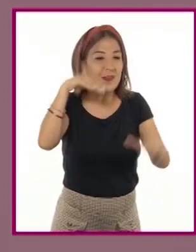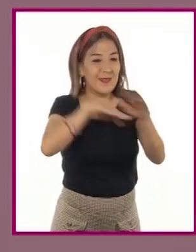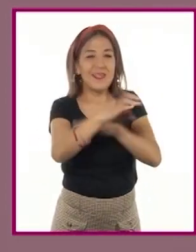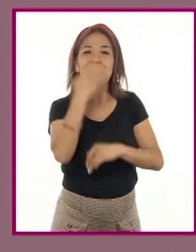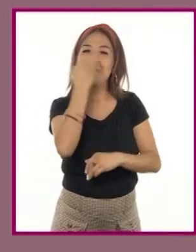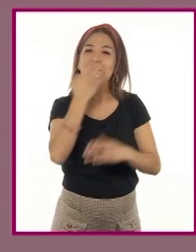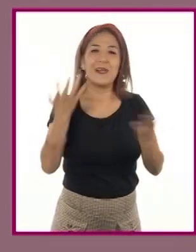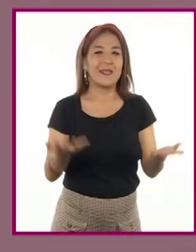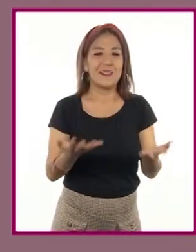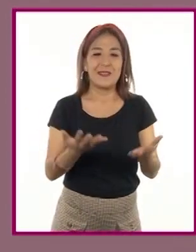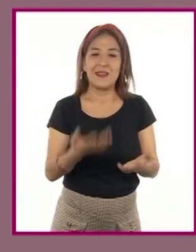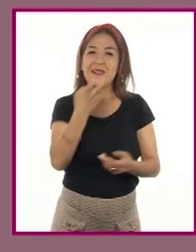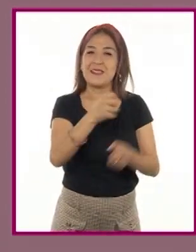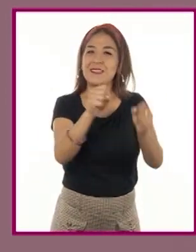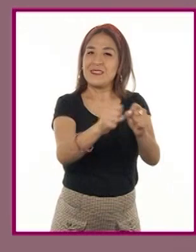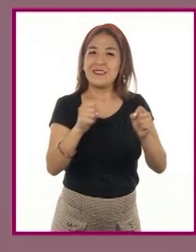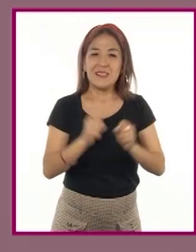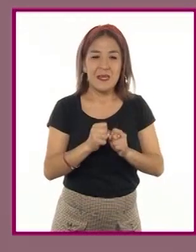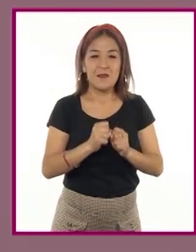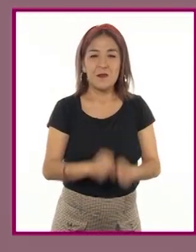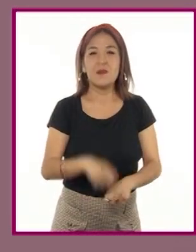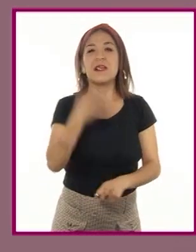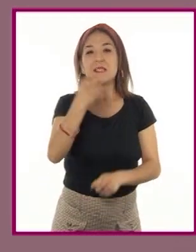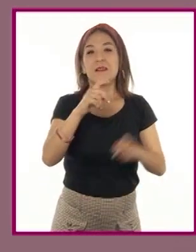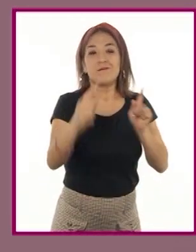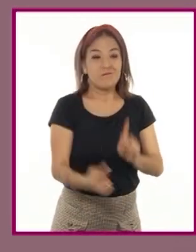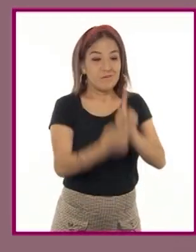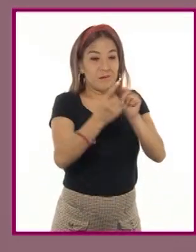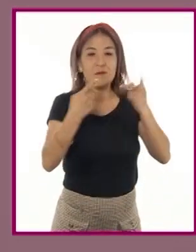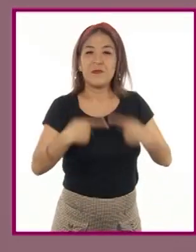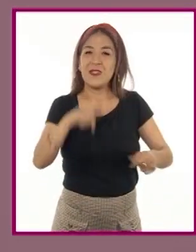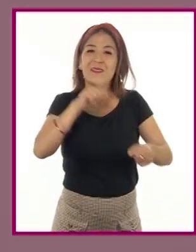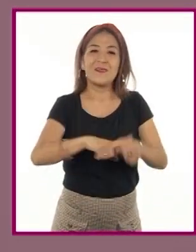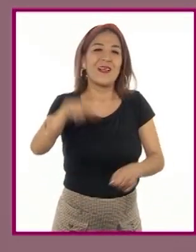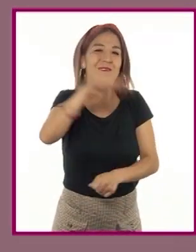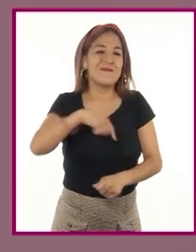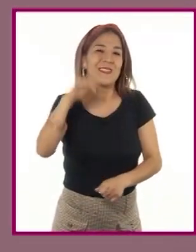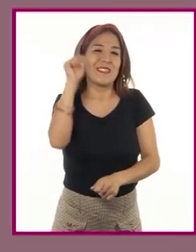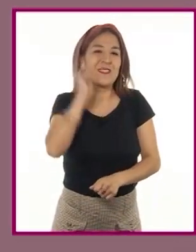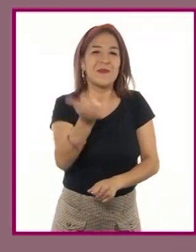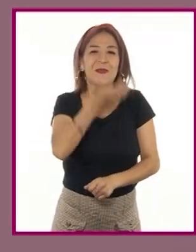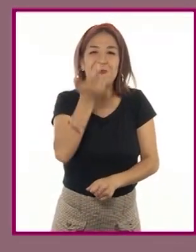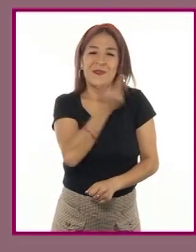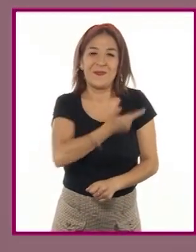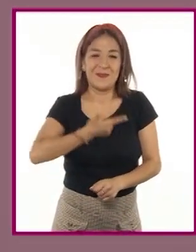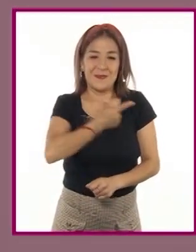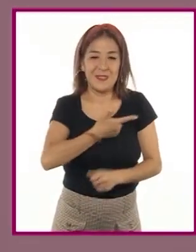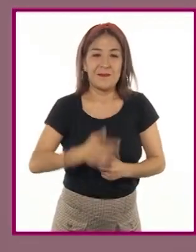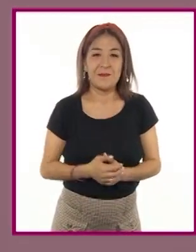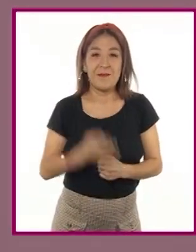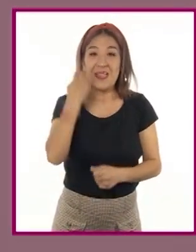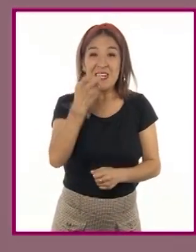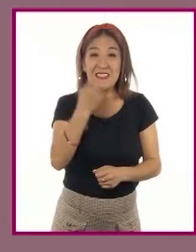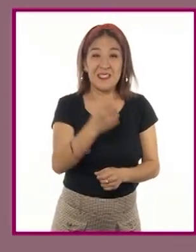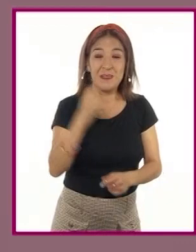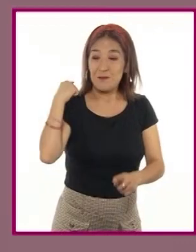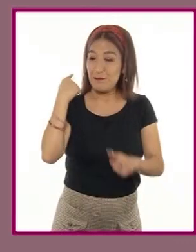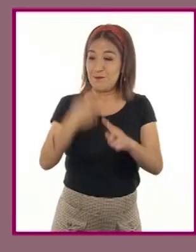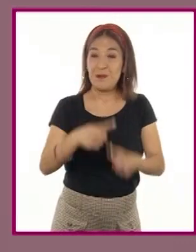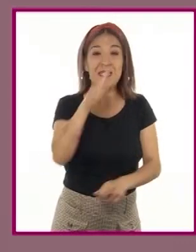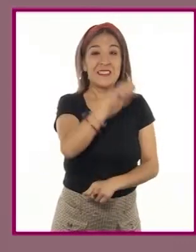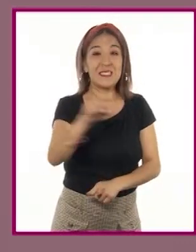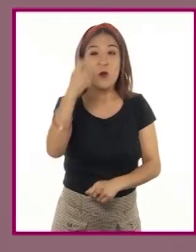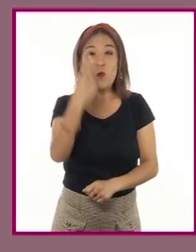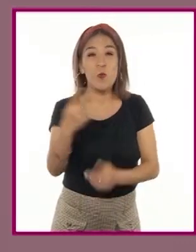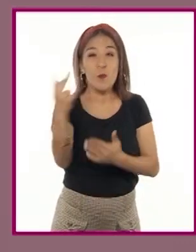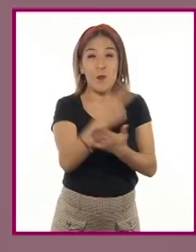hacerlo ahí, en nuestro salón de clase y de manera presencial como tanto nos gusta. A lo largo de estos 101 programas, hemos